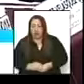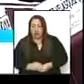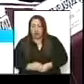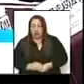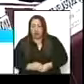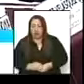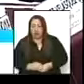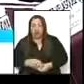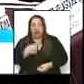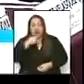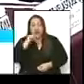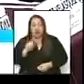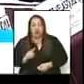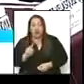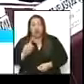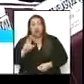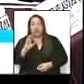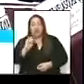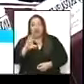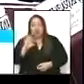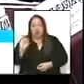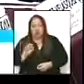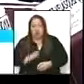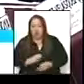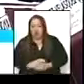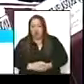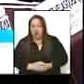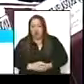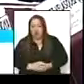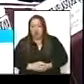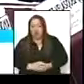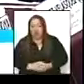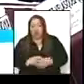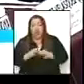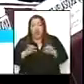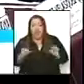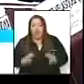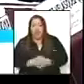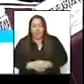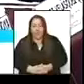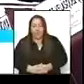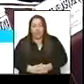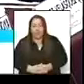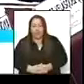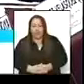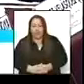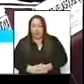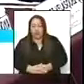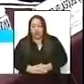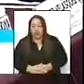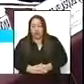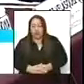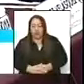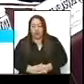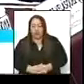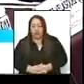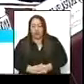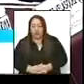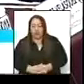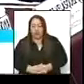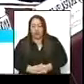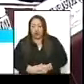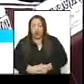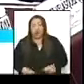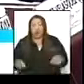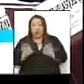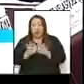pero las mujeres son el 50% de la propiedad, de la población. Y entonces, en función de eso, es justo considerar de